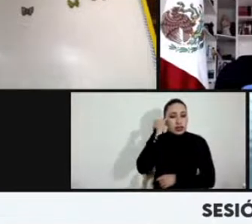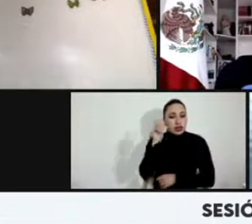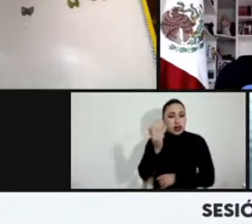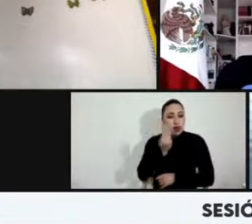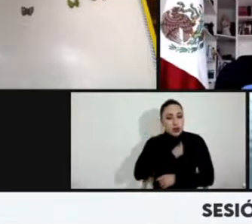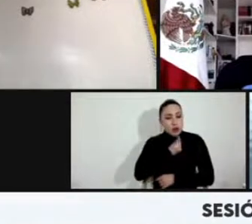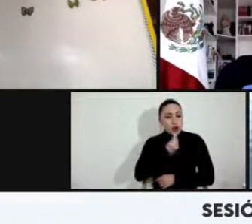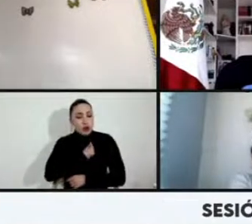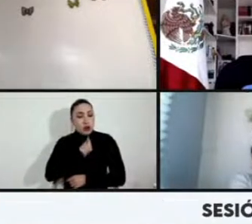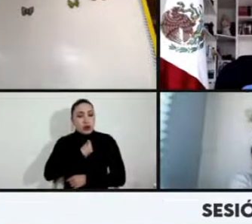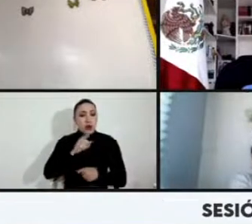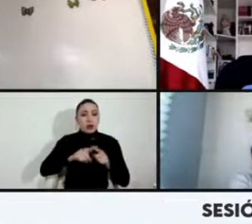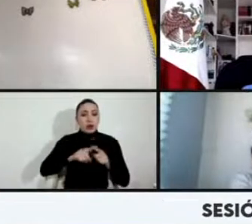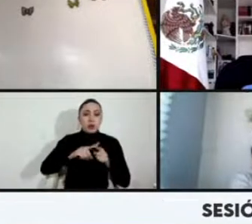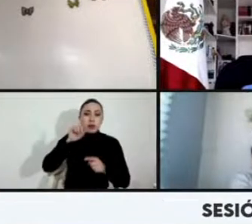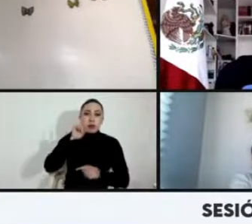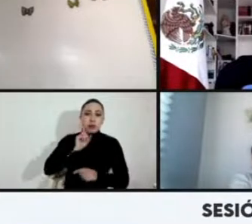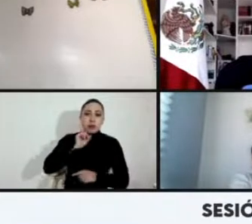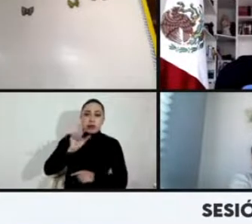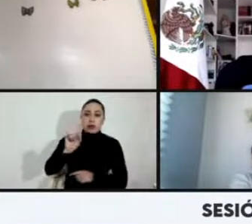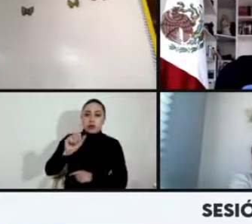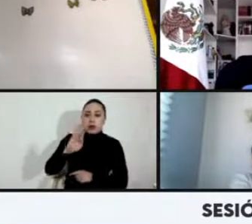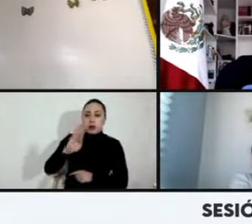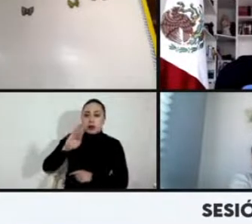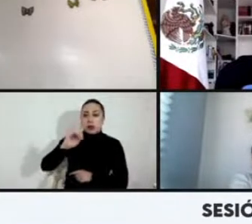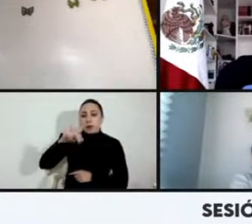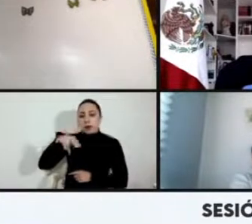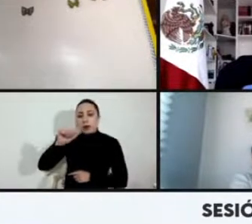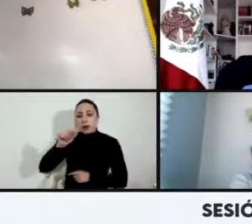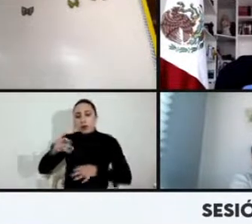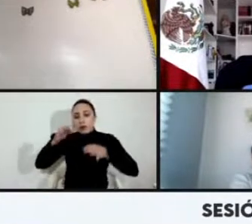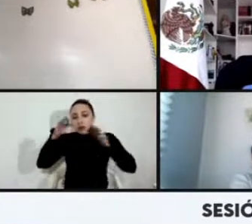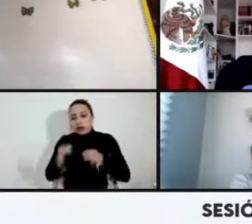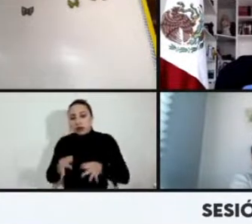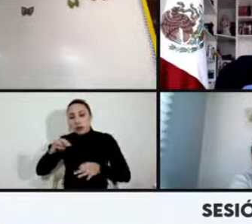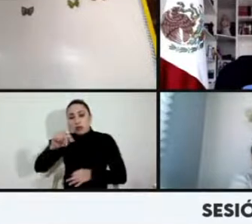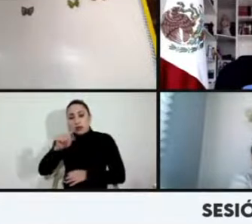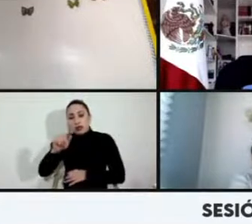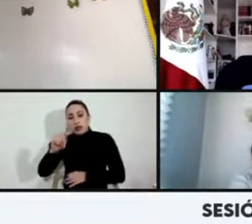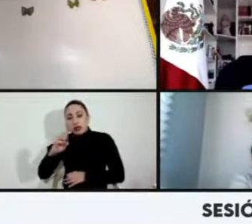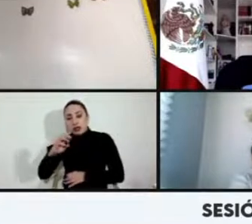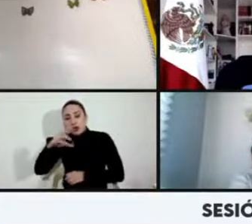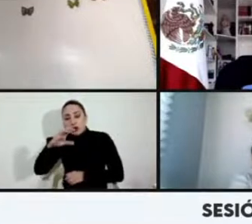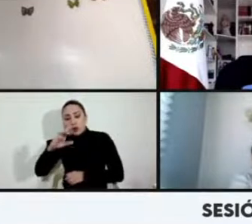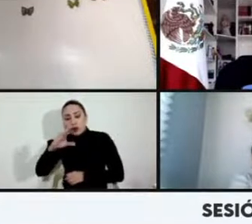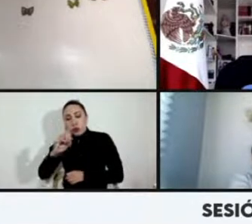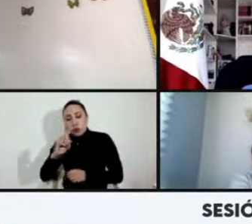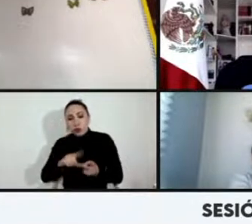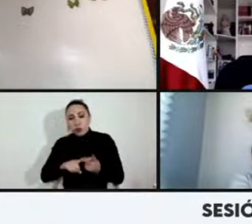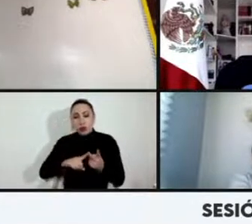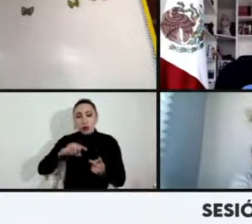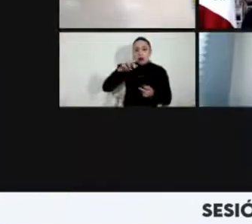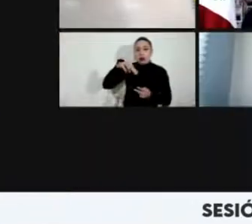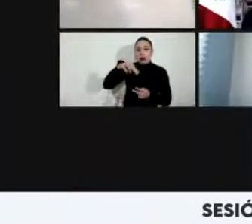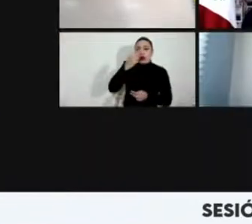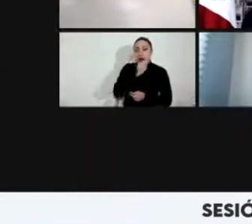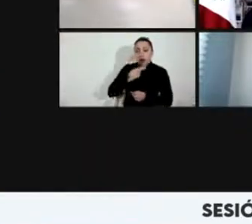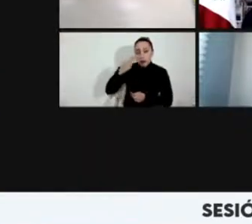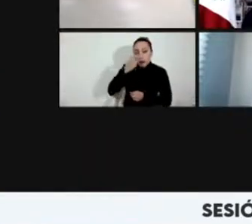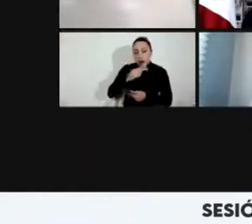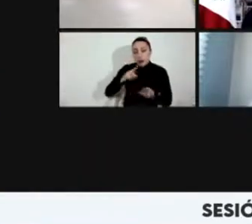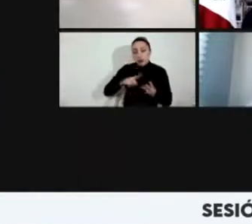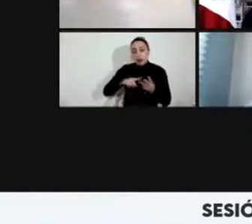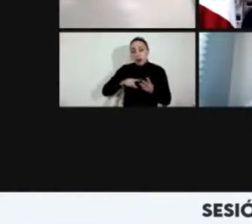Sabina, de origen mazateco, Luz Jiménez, de origen náhuatl, y más recientemente